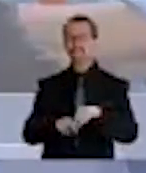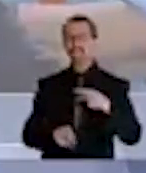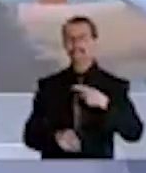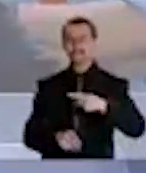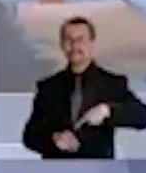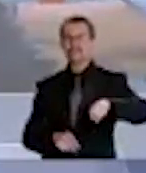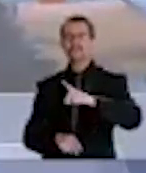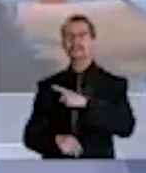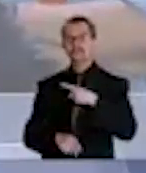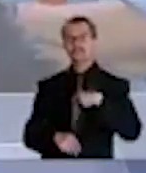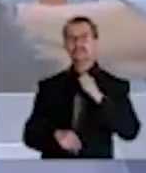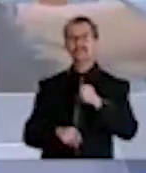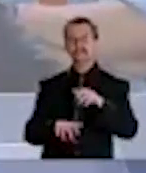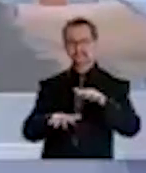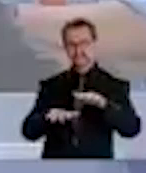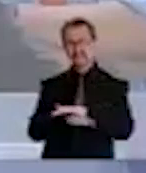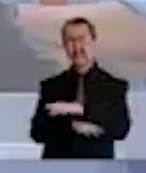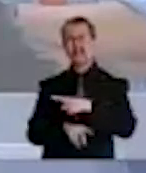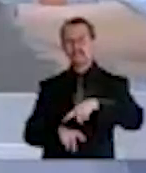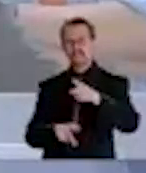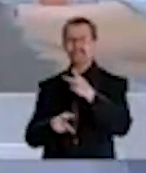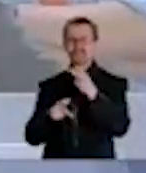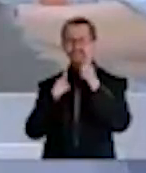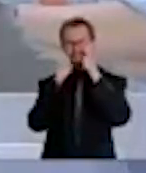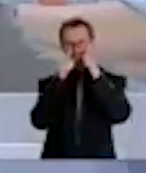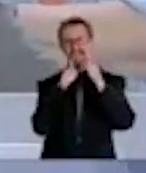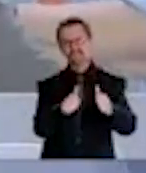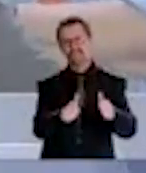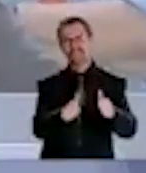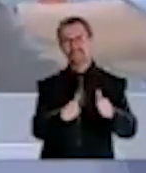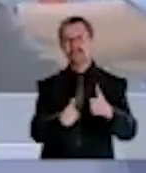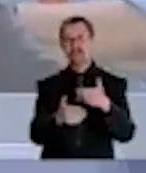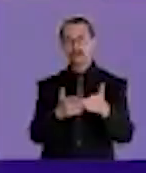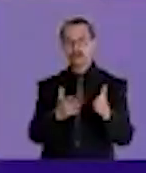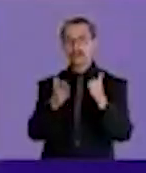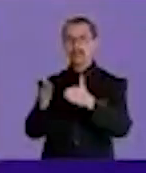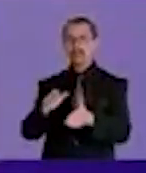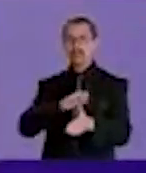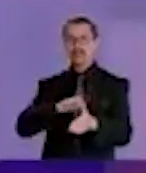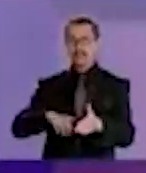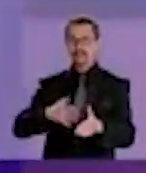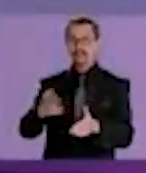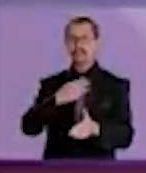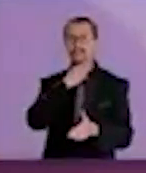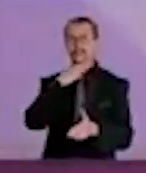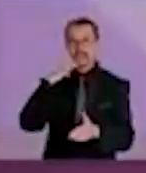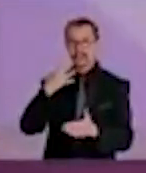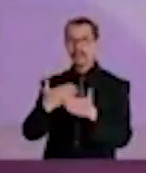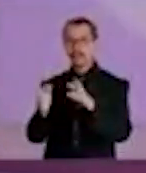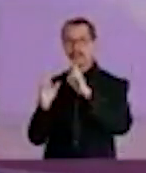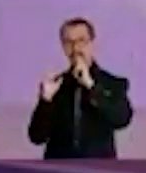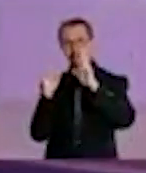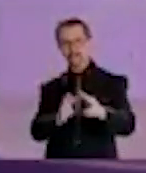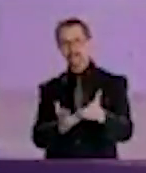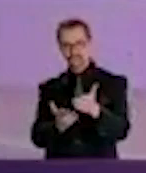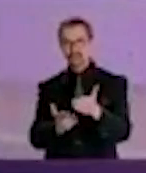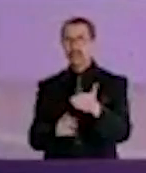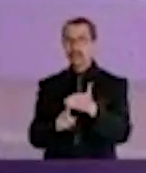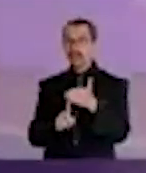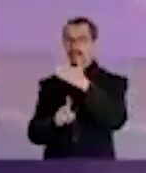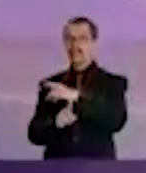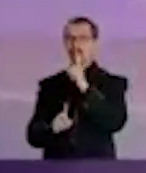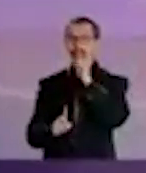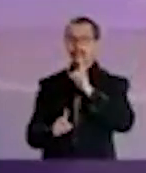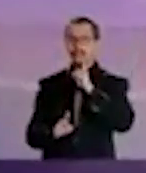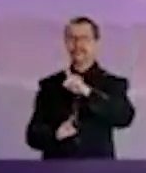candidato mis me parece de su primera réplica es solamente para señalar algo que comentó a margarita en el debate anterior y que